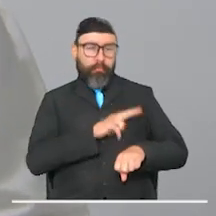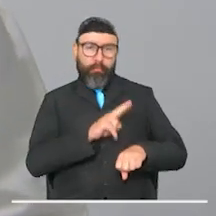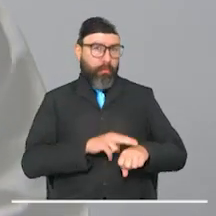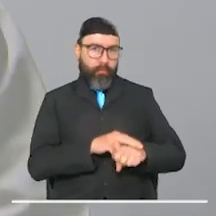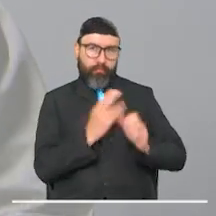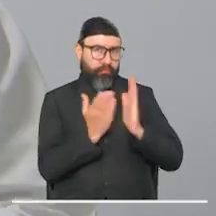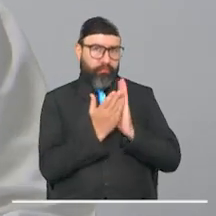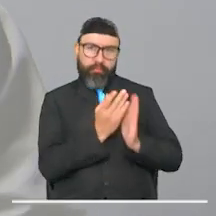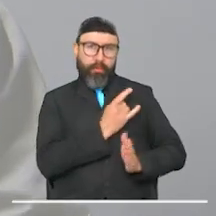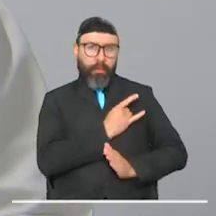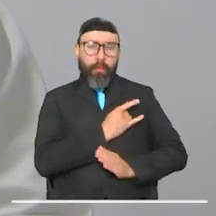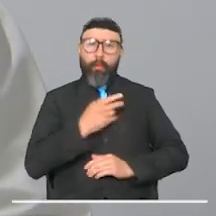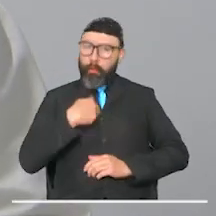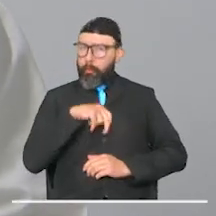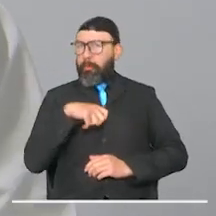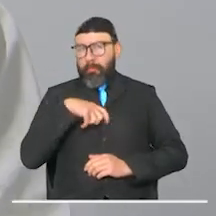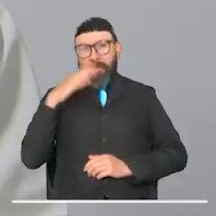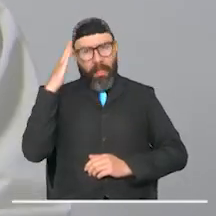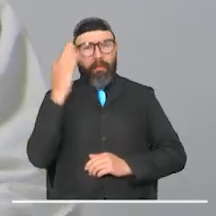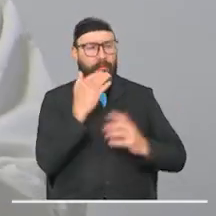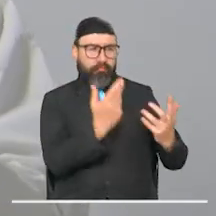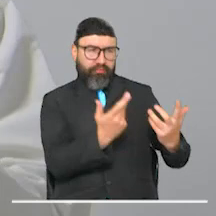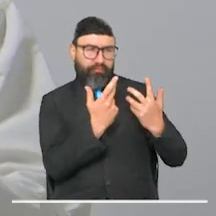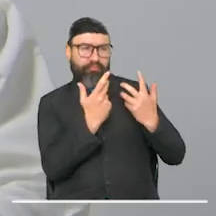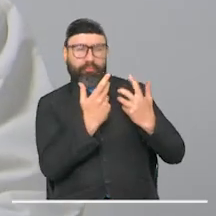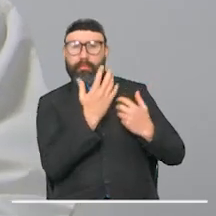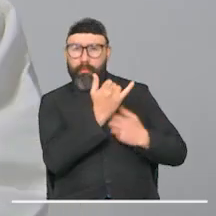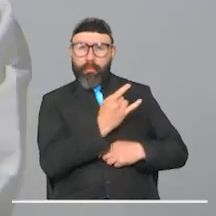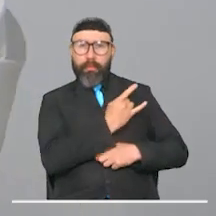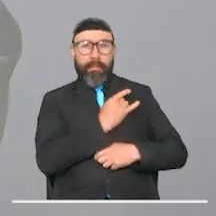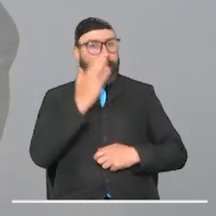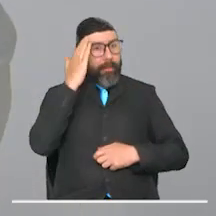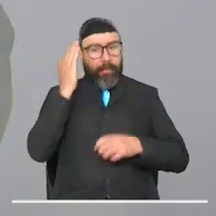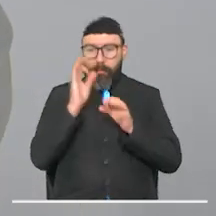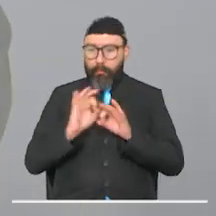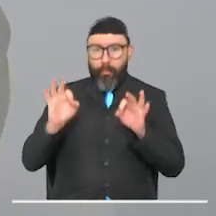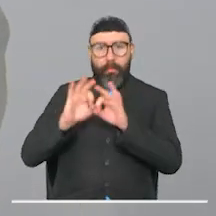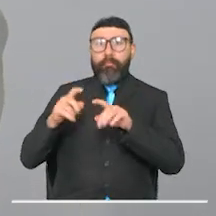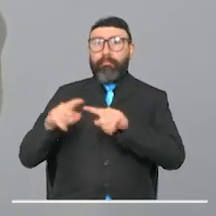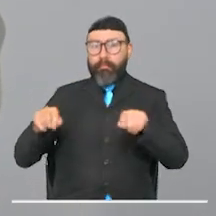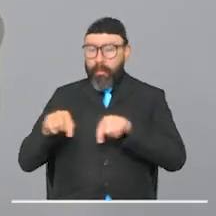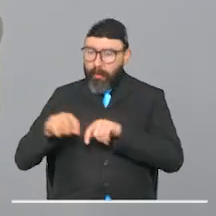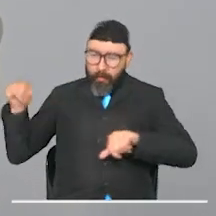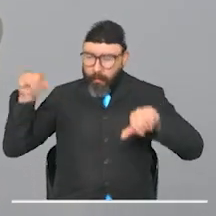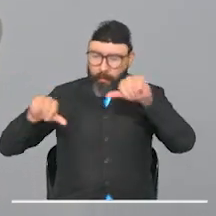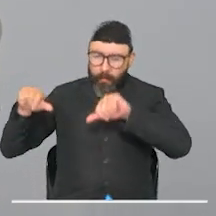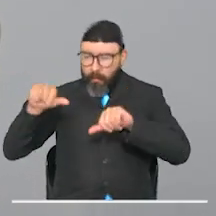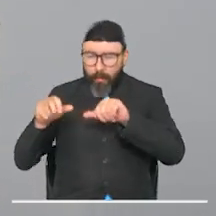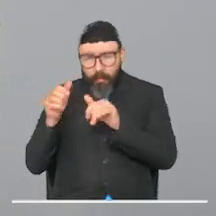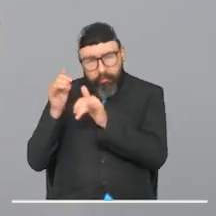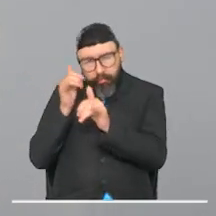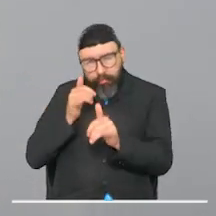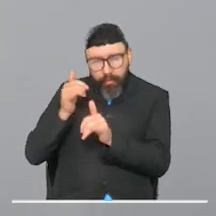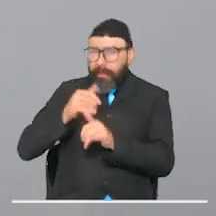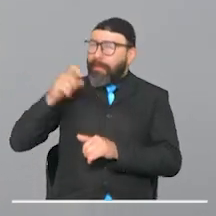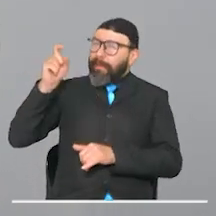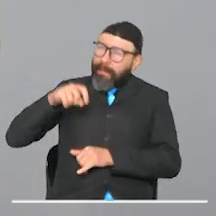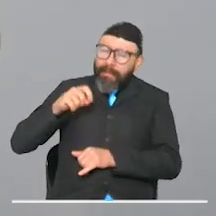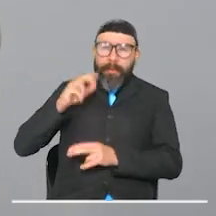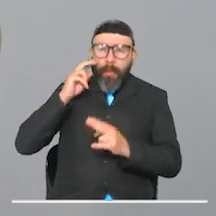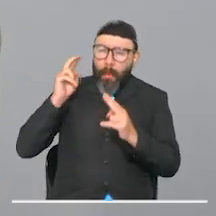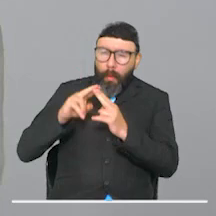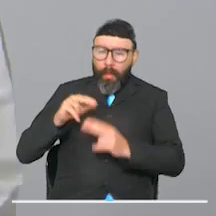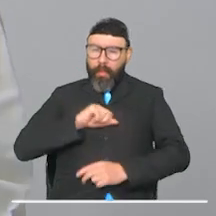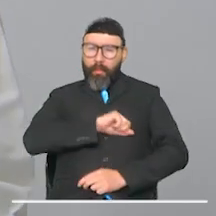Universitaria sabemos la importancia de tener un laboratorio clínico de imágenes diagnósticas de una excelente historia clínica